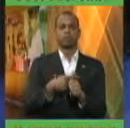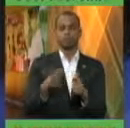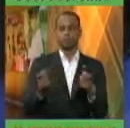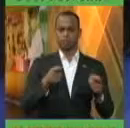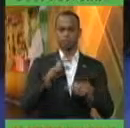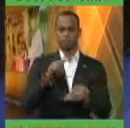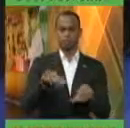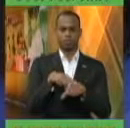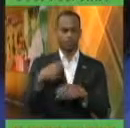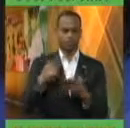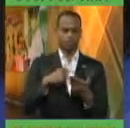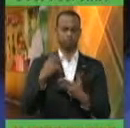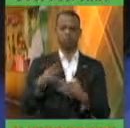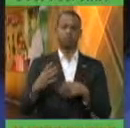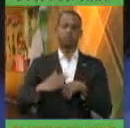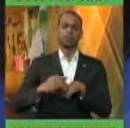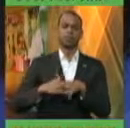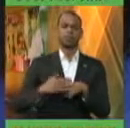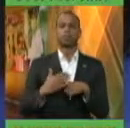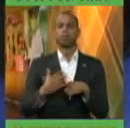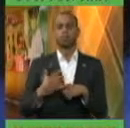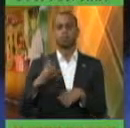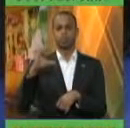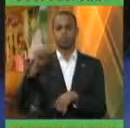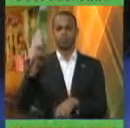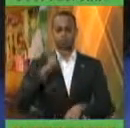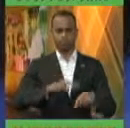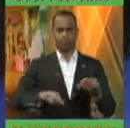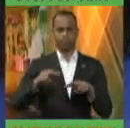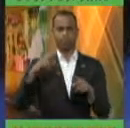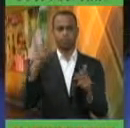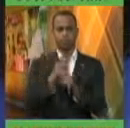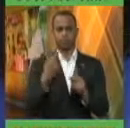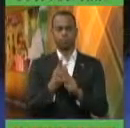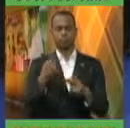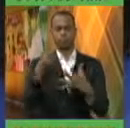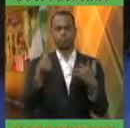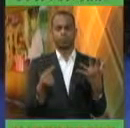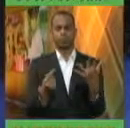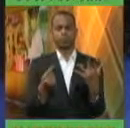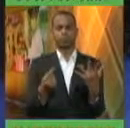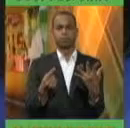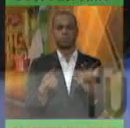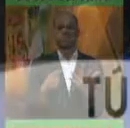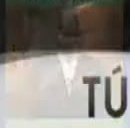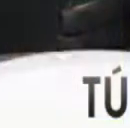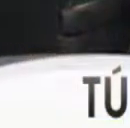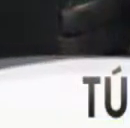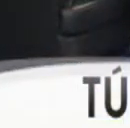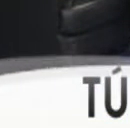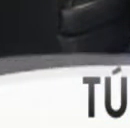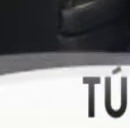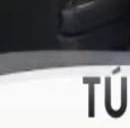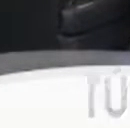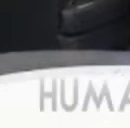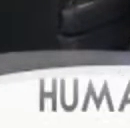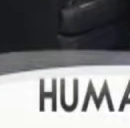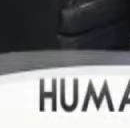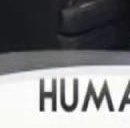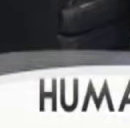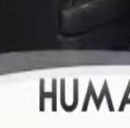coordinación nacional del programa este luego se realizan una serie de modificaciones a la playa verdad instalamos